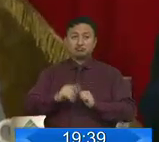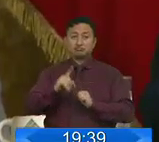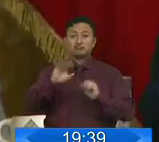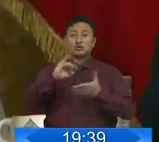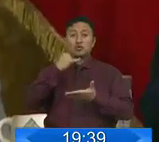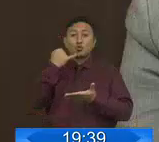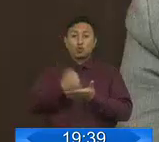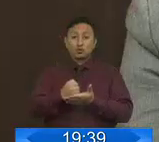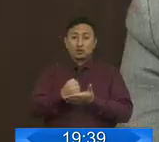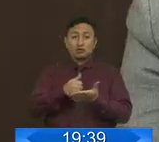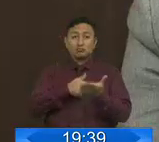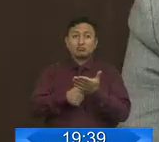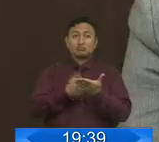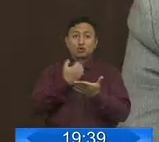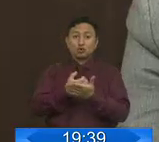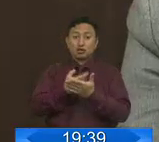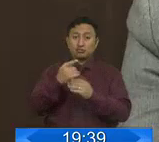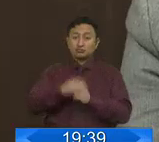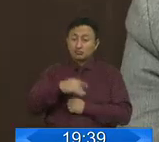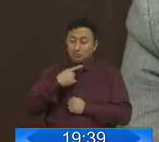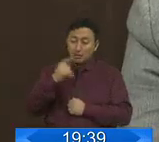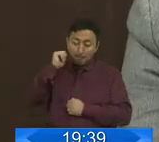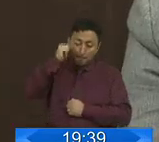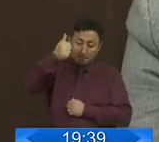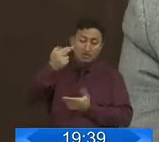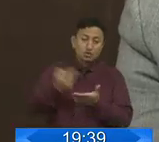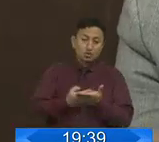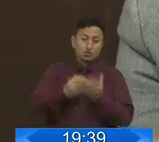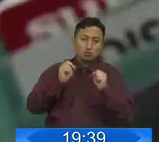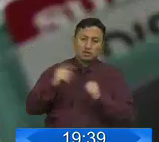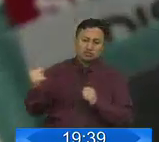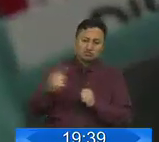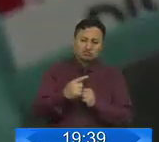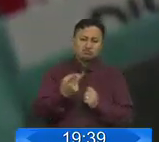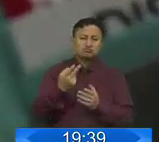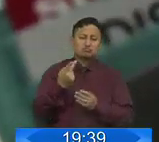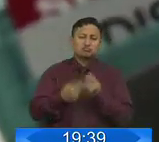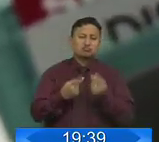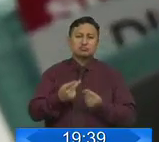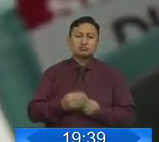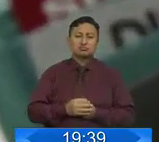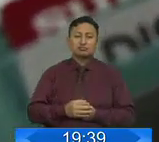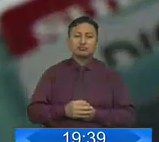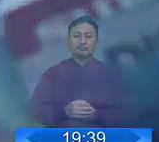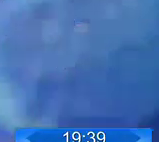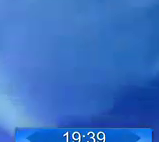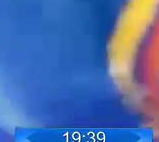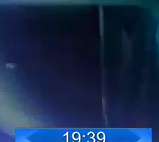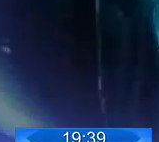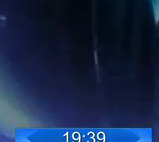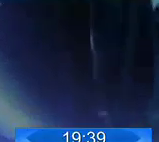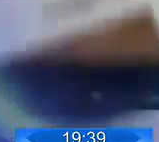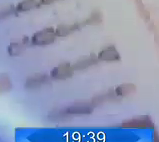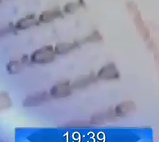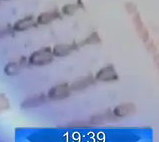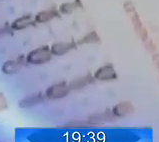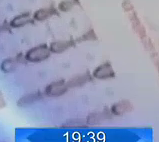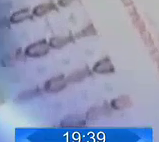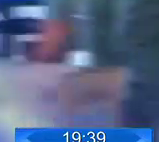al ministro de Economía para revisar la medida de forma inmediata. Informó Javier Rosero.